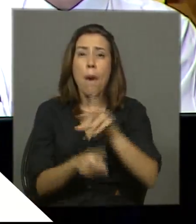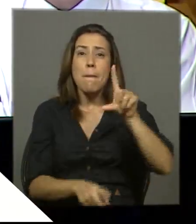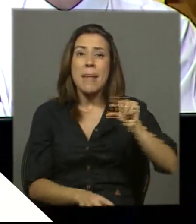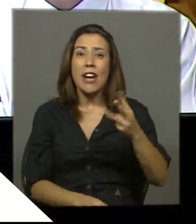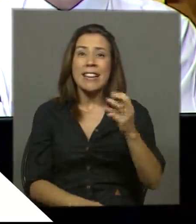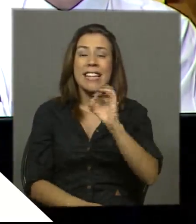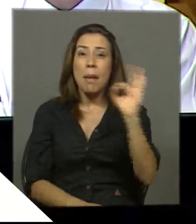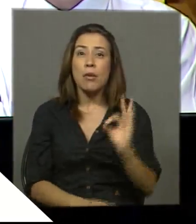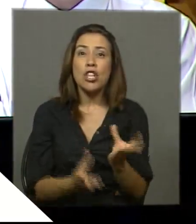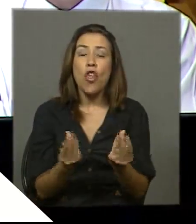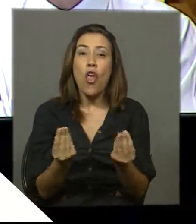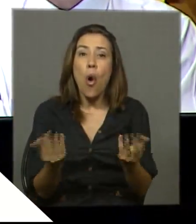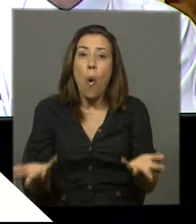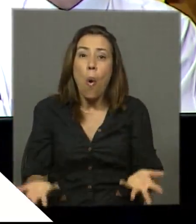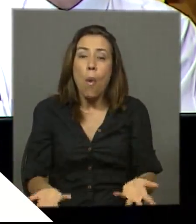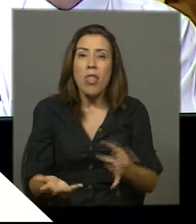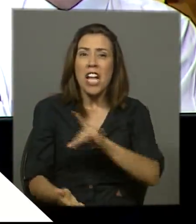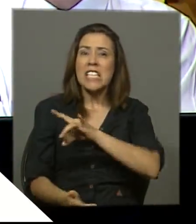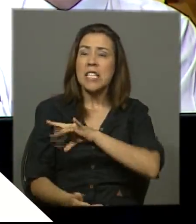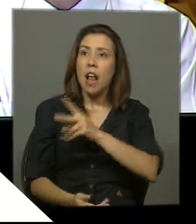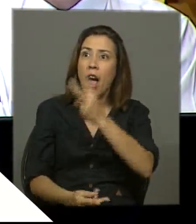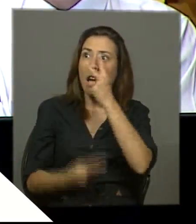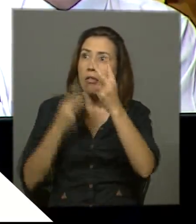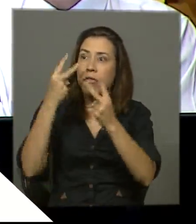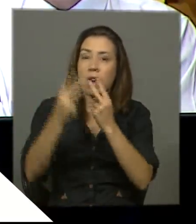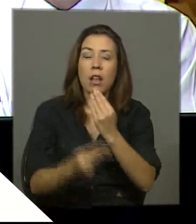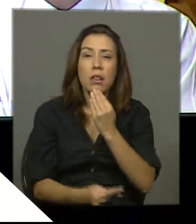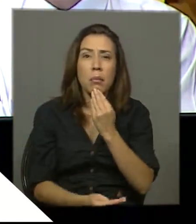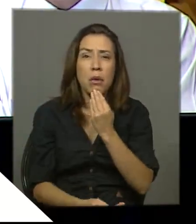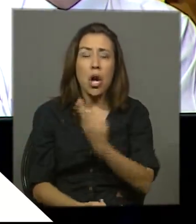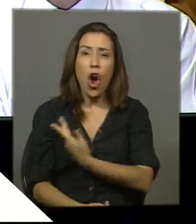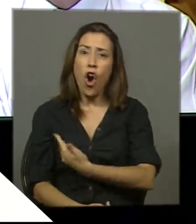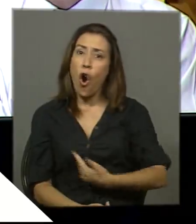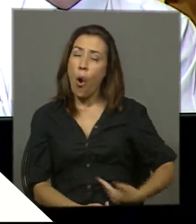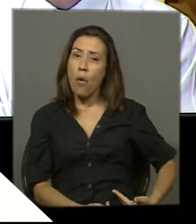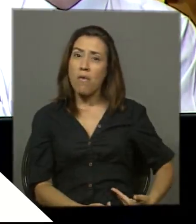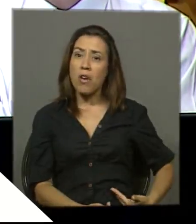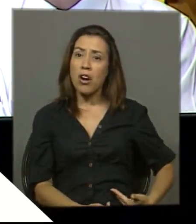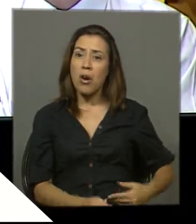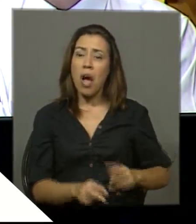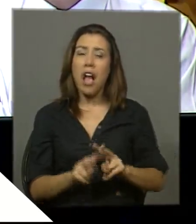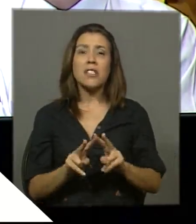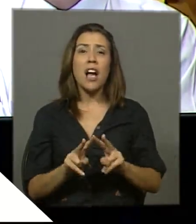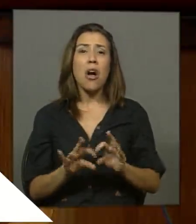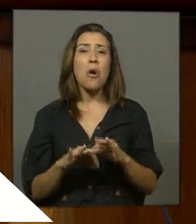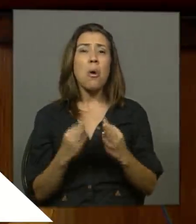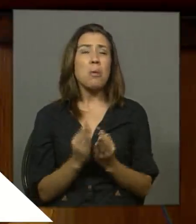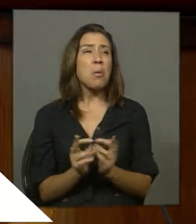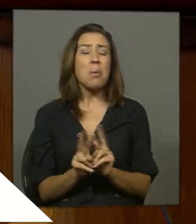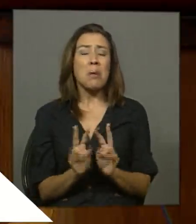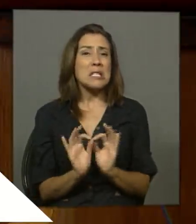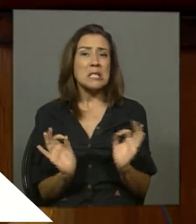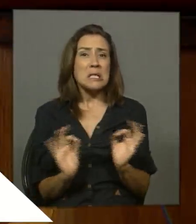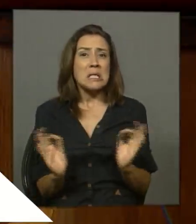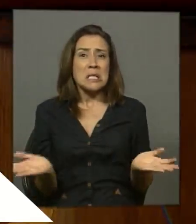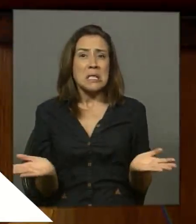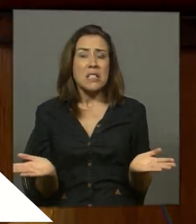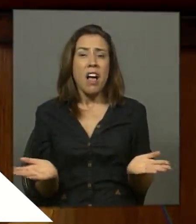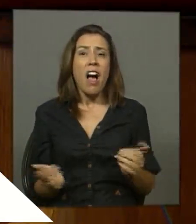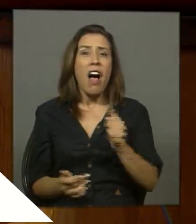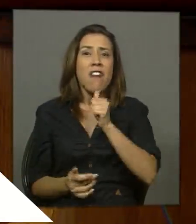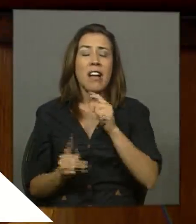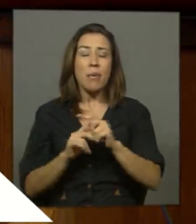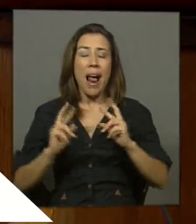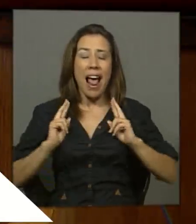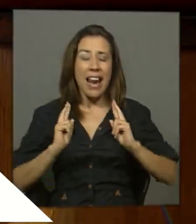30% de la humedad los chilenos veían también como el gobierno actuaba con total inoperancia con falta de